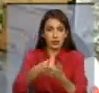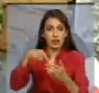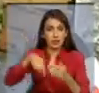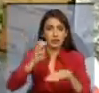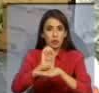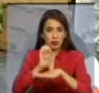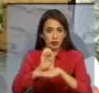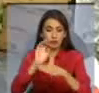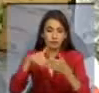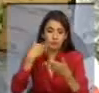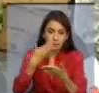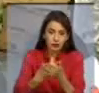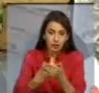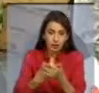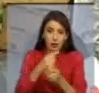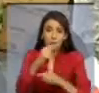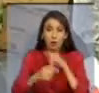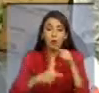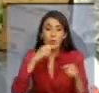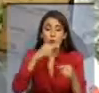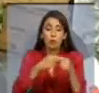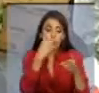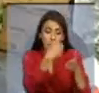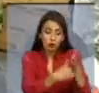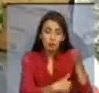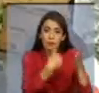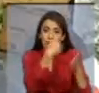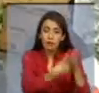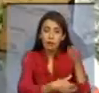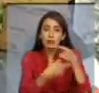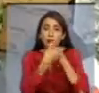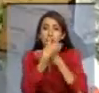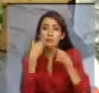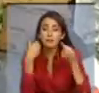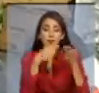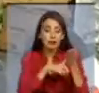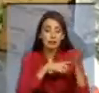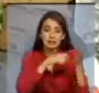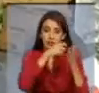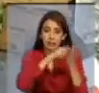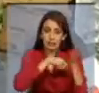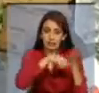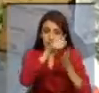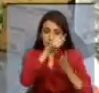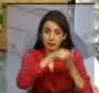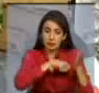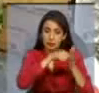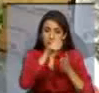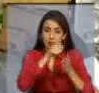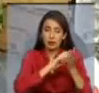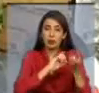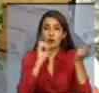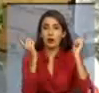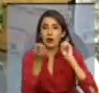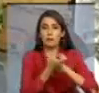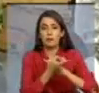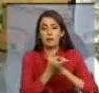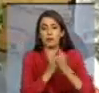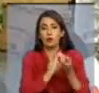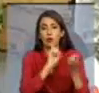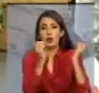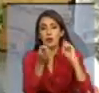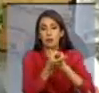vez que se hace la declaración y se da la autorización para que salga, antes de que se hagan los controles, hacer un cambio de